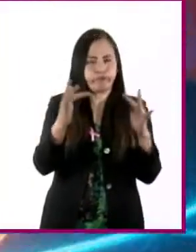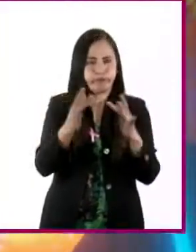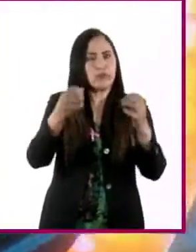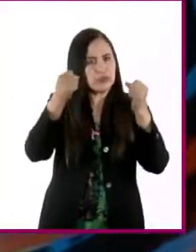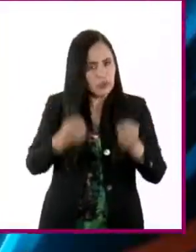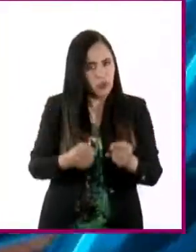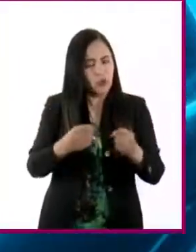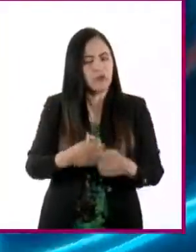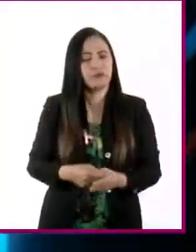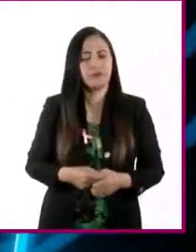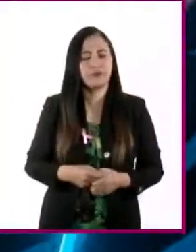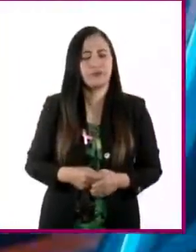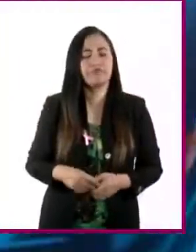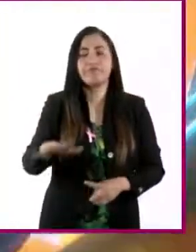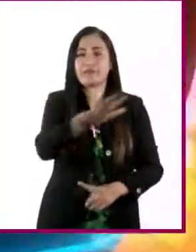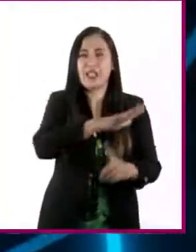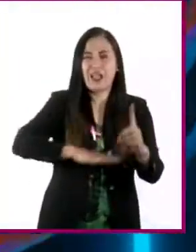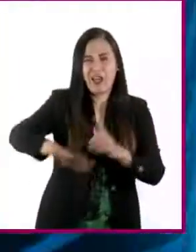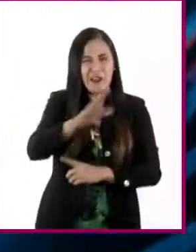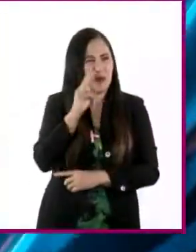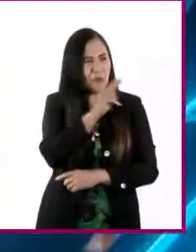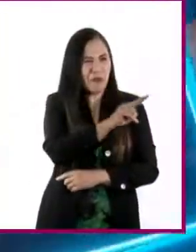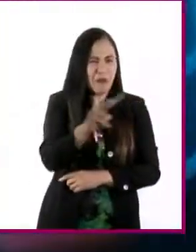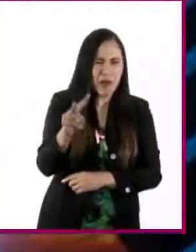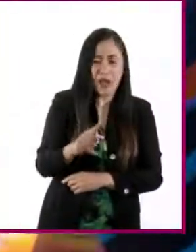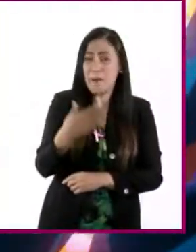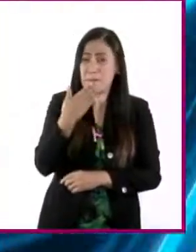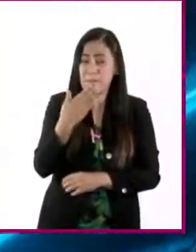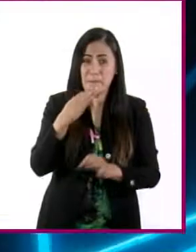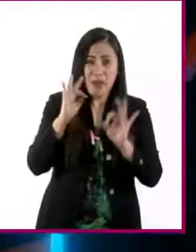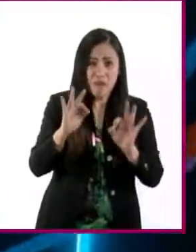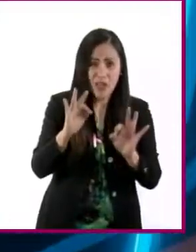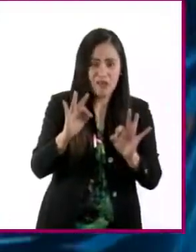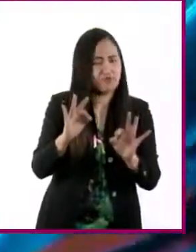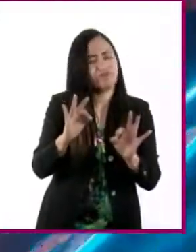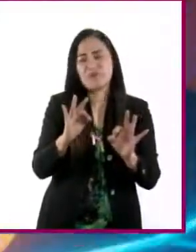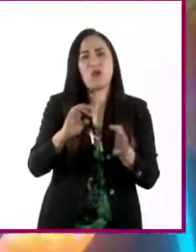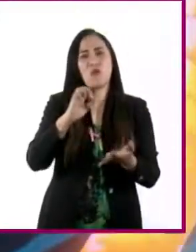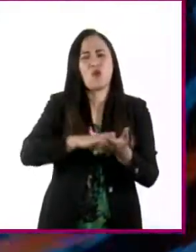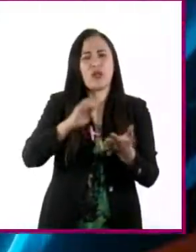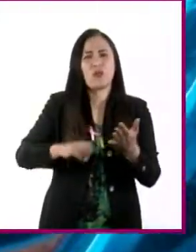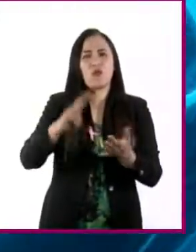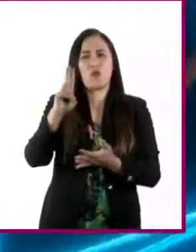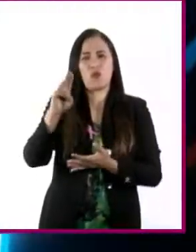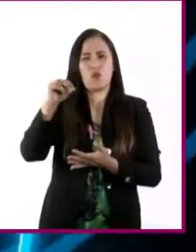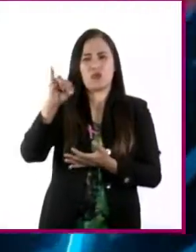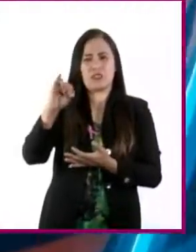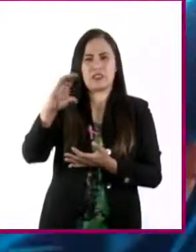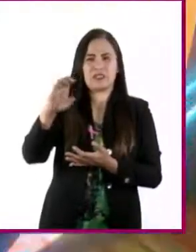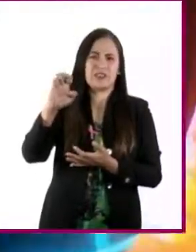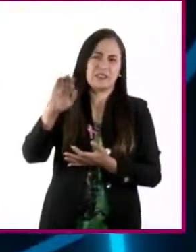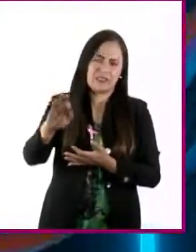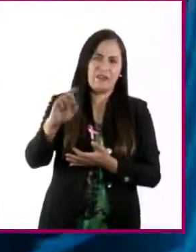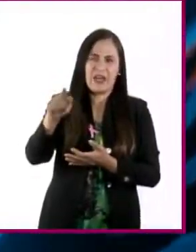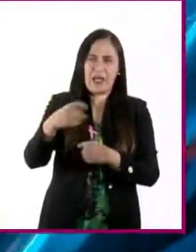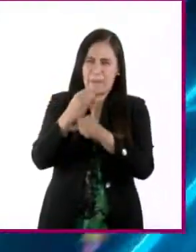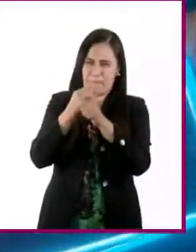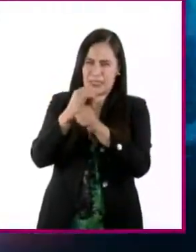en México, sin importar su condición socioeconómica. Sin embargo, fue hasta 1935 cuando